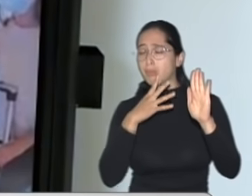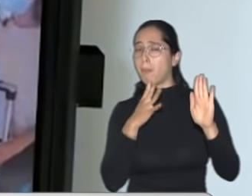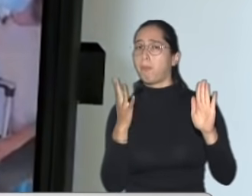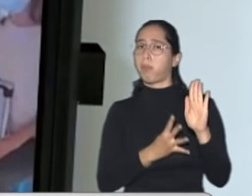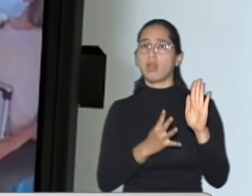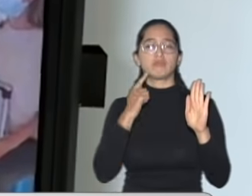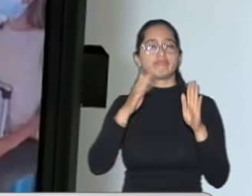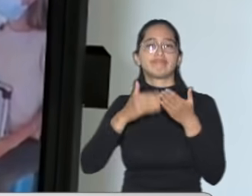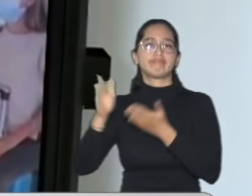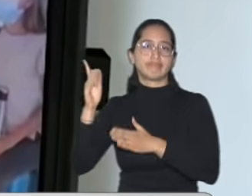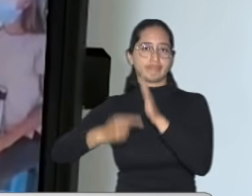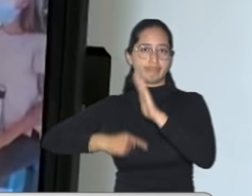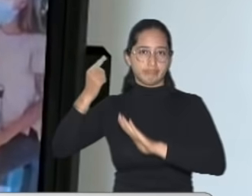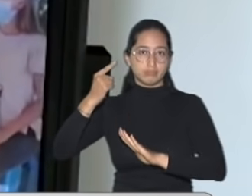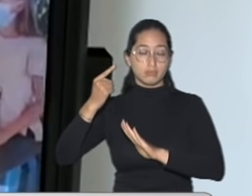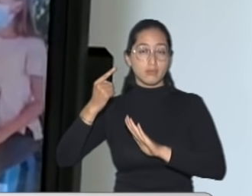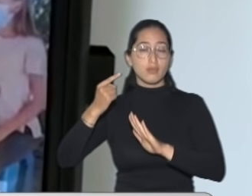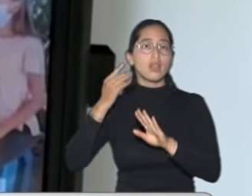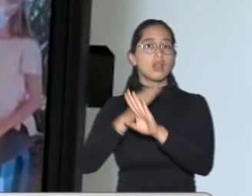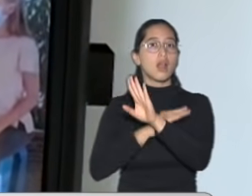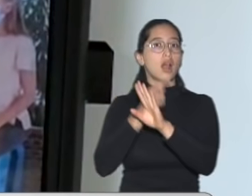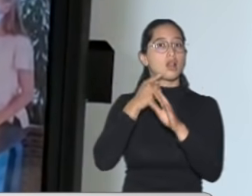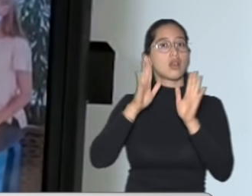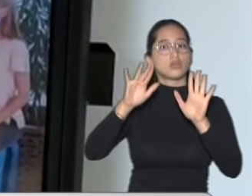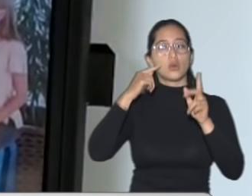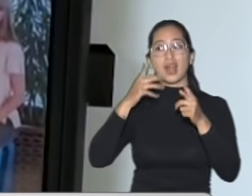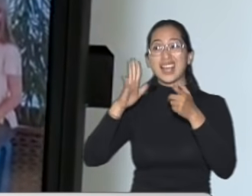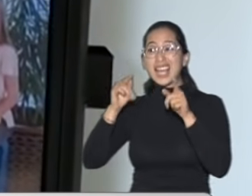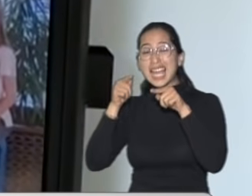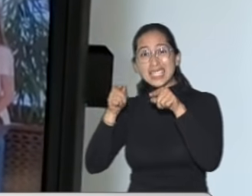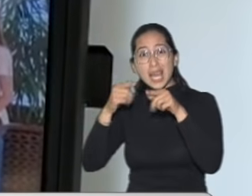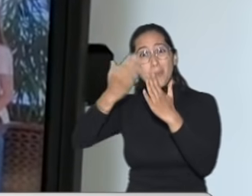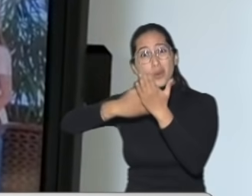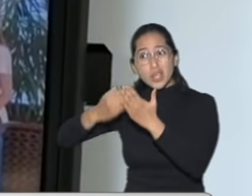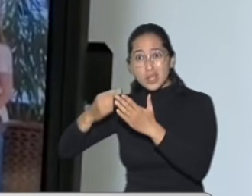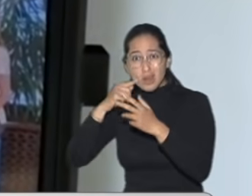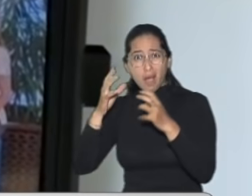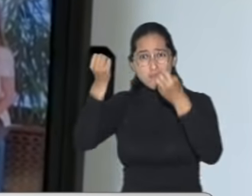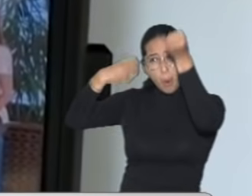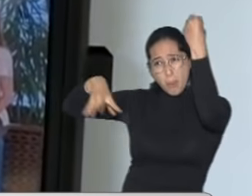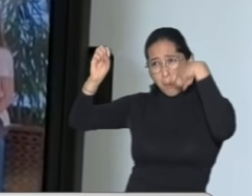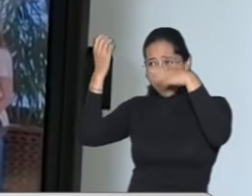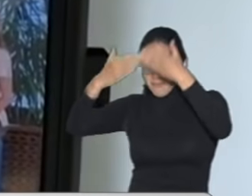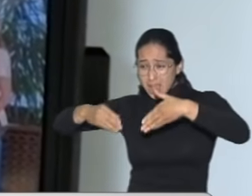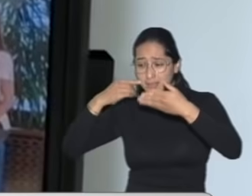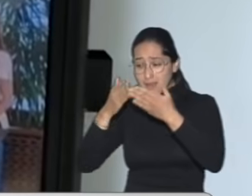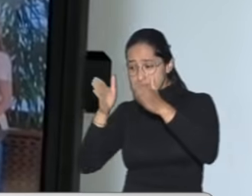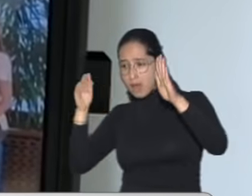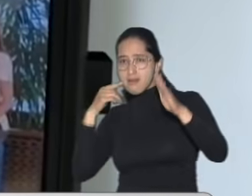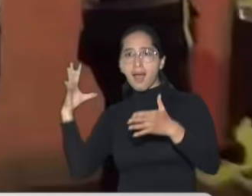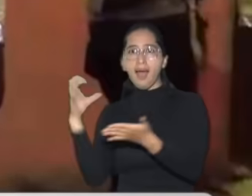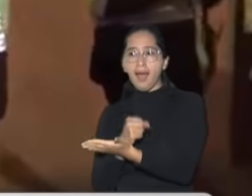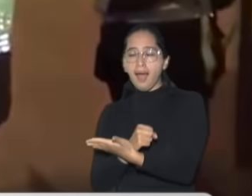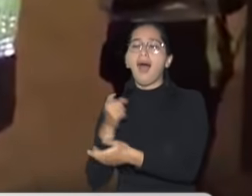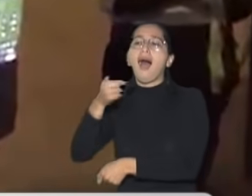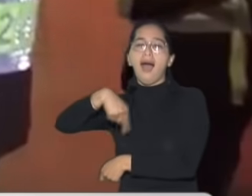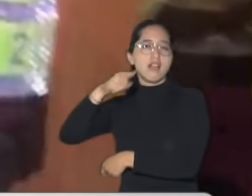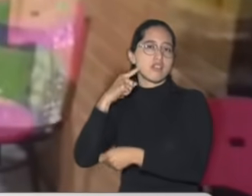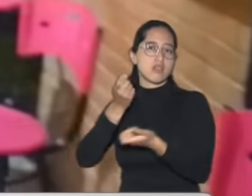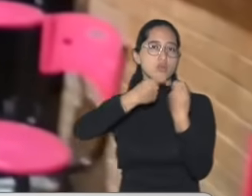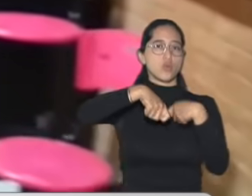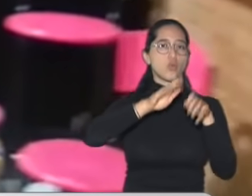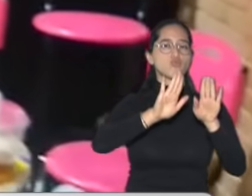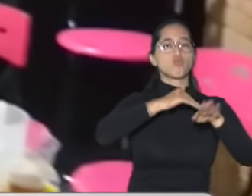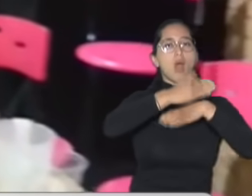que estas personas sean puestas a disposición de la Autoridad Migratoria para iniciar un proceso administrativo sancionatorio. El llamado es a